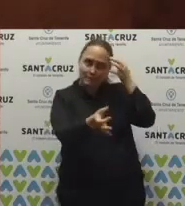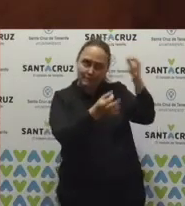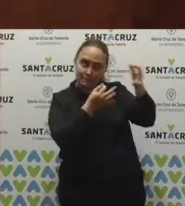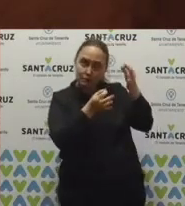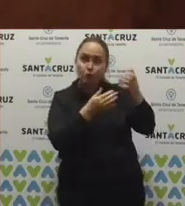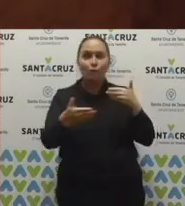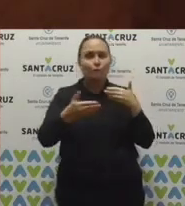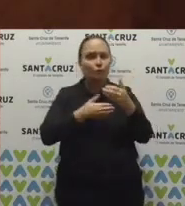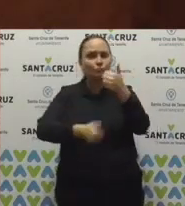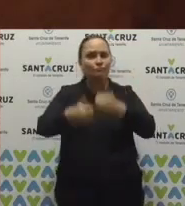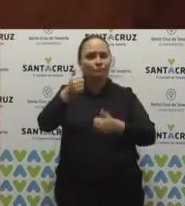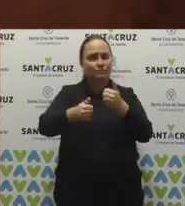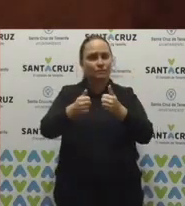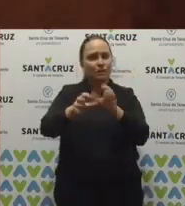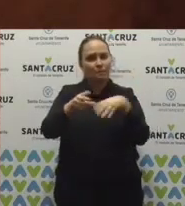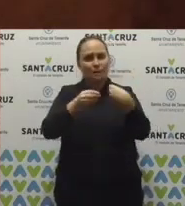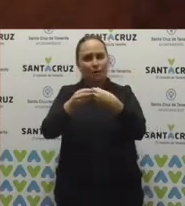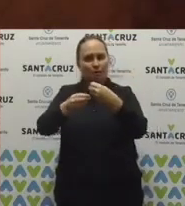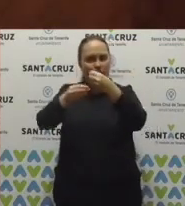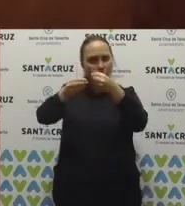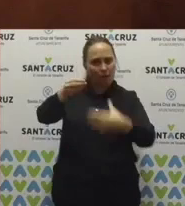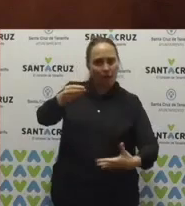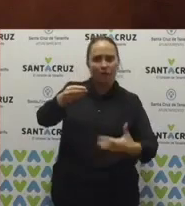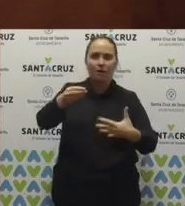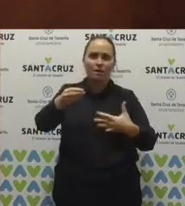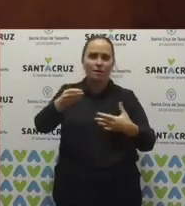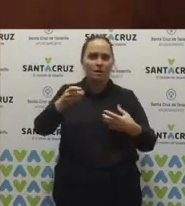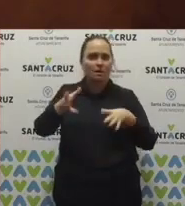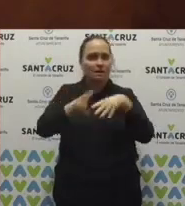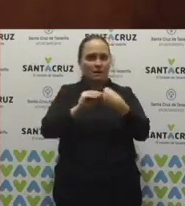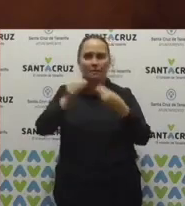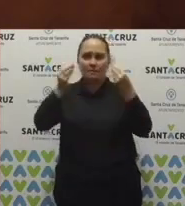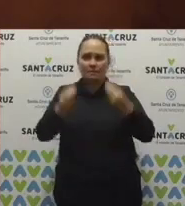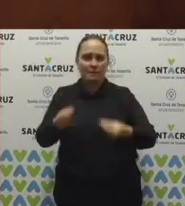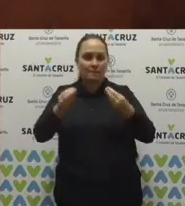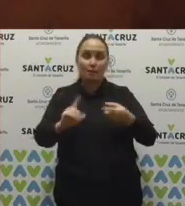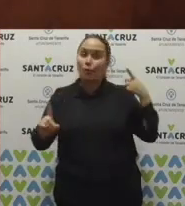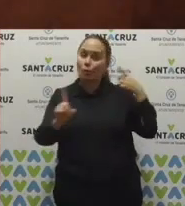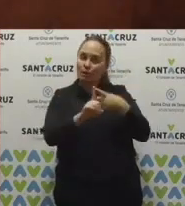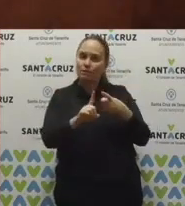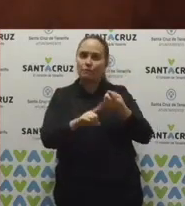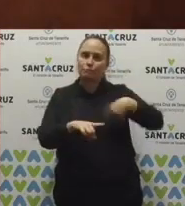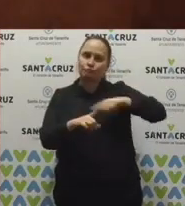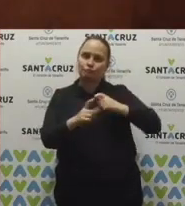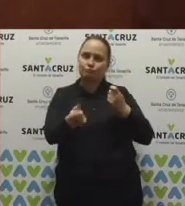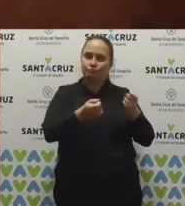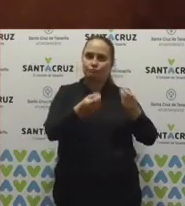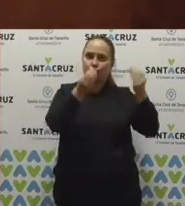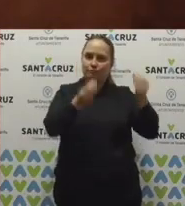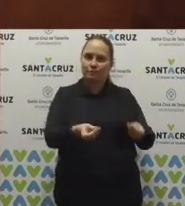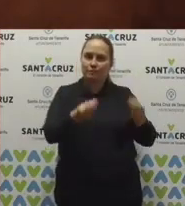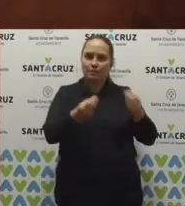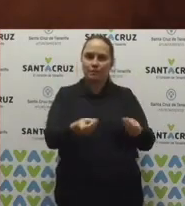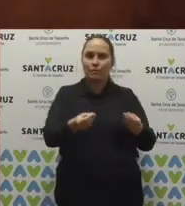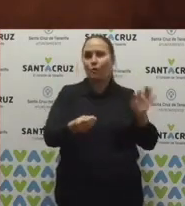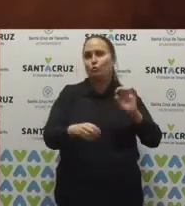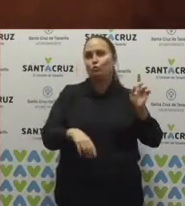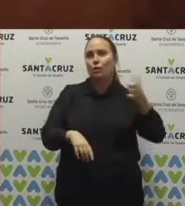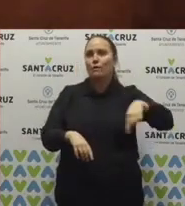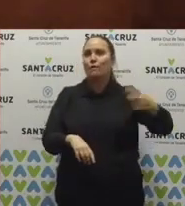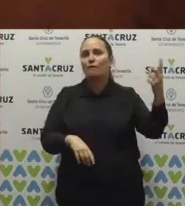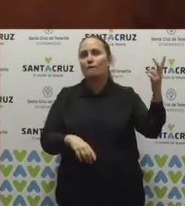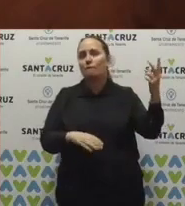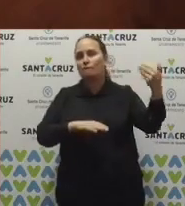que realmente sean los mejores los que gestionen esa empresa y no aquellos que vienen únicamente a facturar al ayuntamiento en